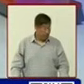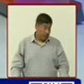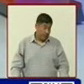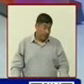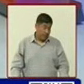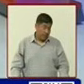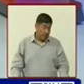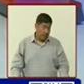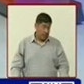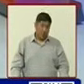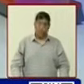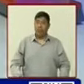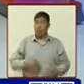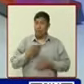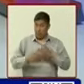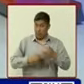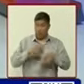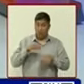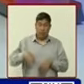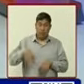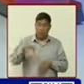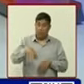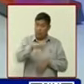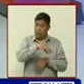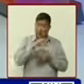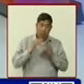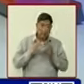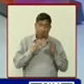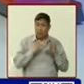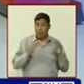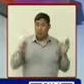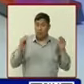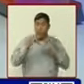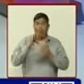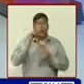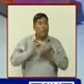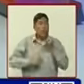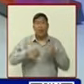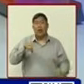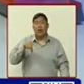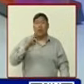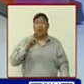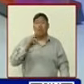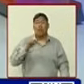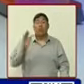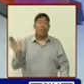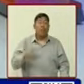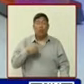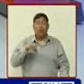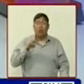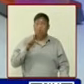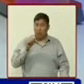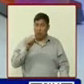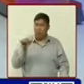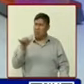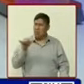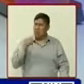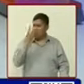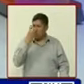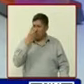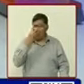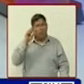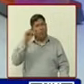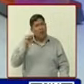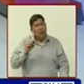Es terrible que va sucediendo en diferentes puntos de la misma ciudad de La Paz. Final Pura Pura, se repetía la imagen que veíamos quizás en Obrajes, porque